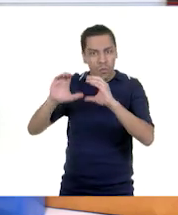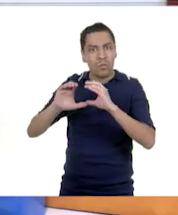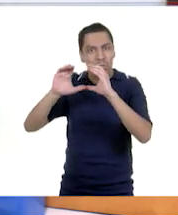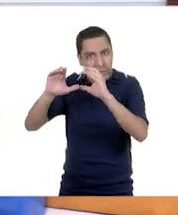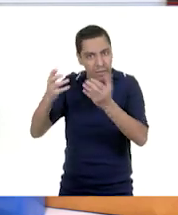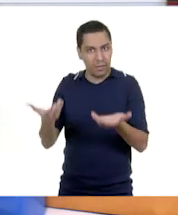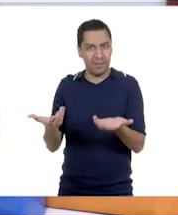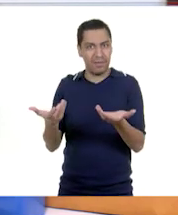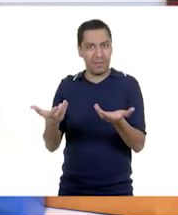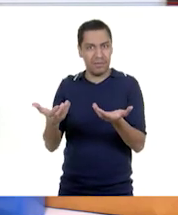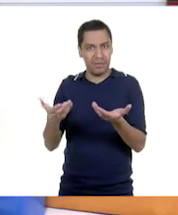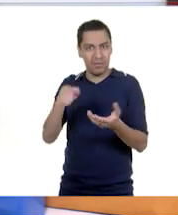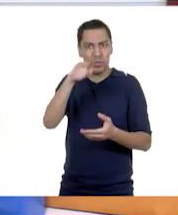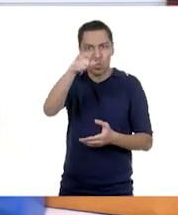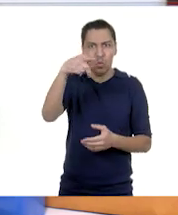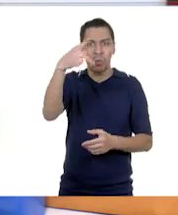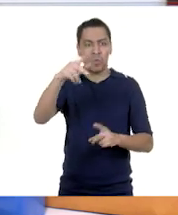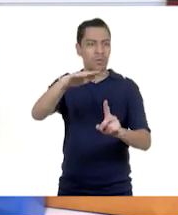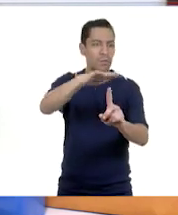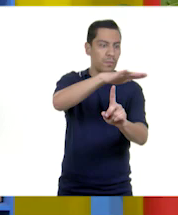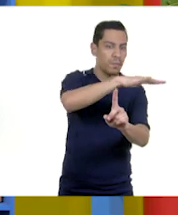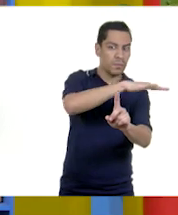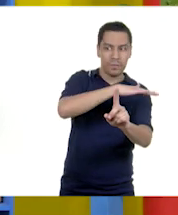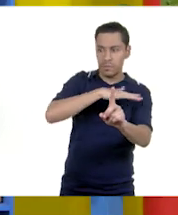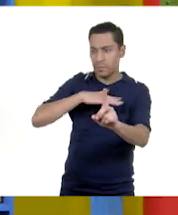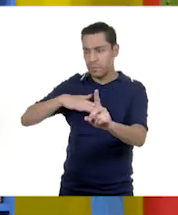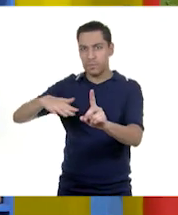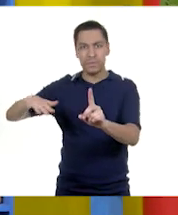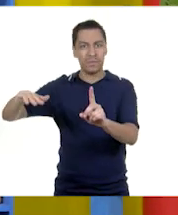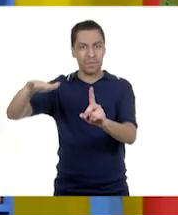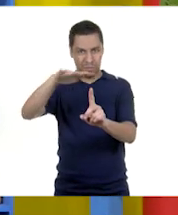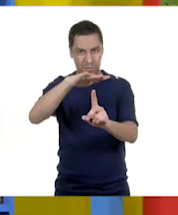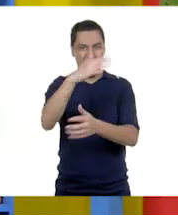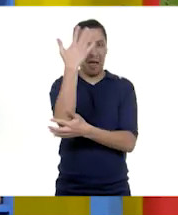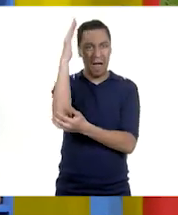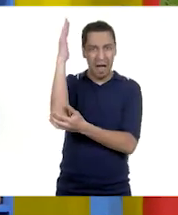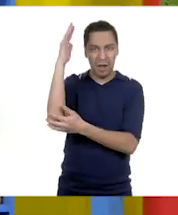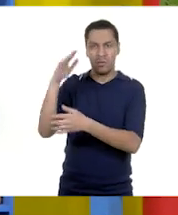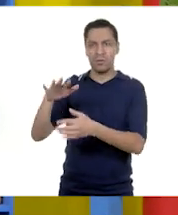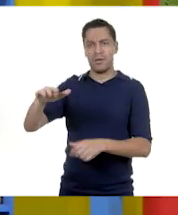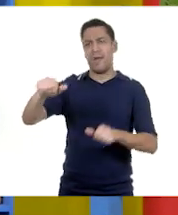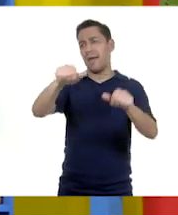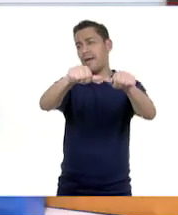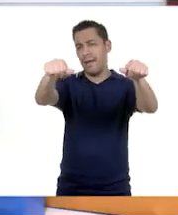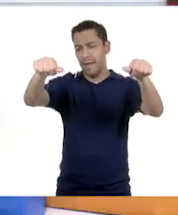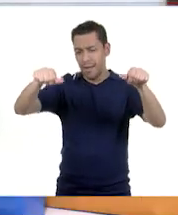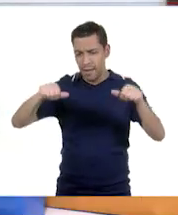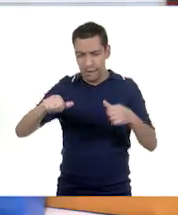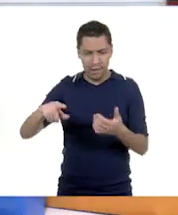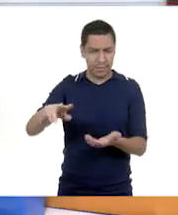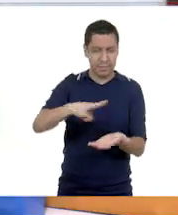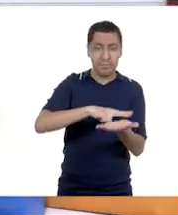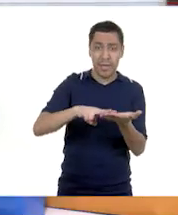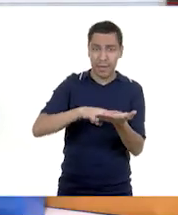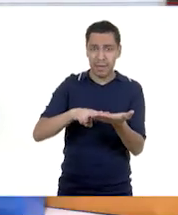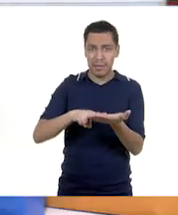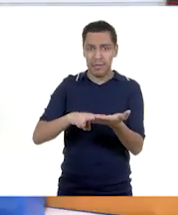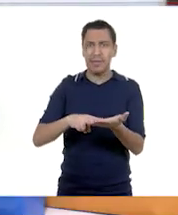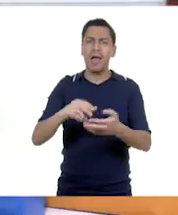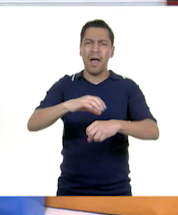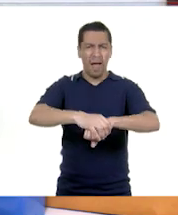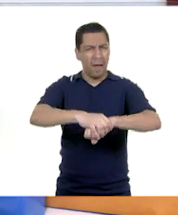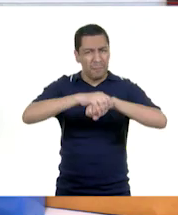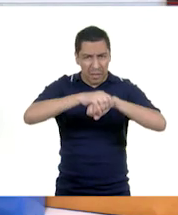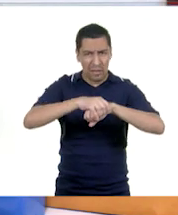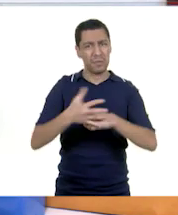tratar a todo nuestro entorno, ¿verdad? Claro, como parientes o como nuestros amigos verdes. Exacto. Eso también me gustó mucho desde hace rato.